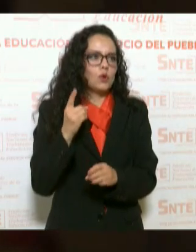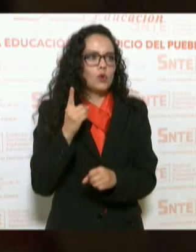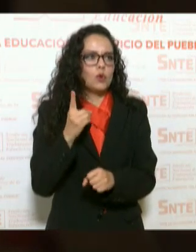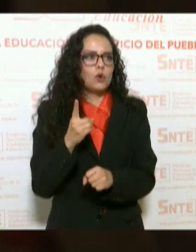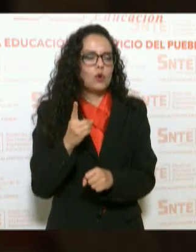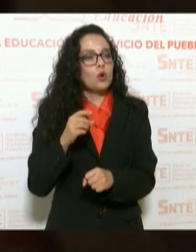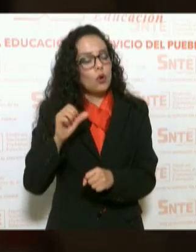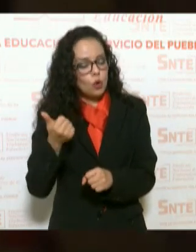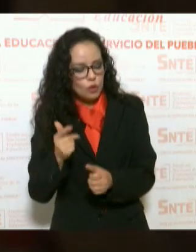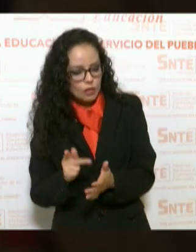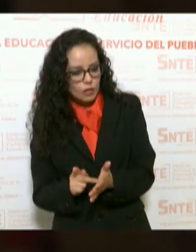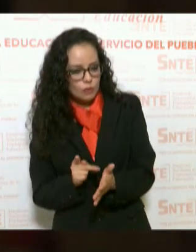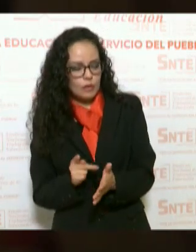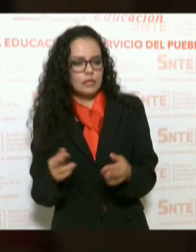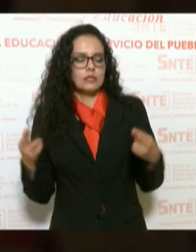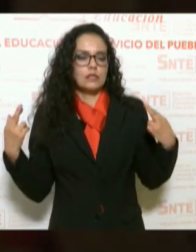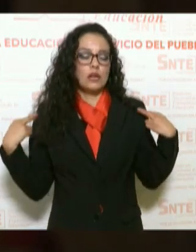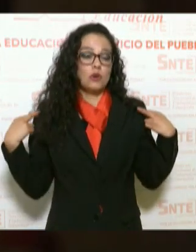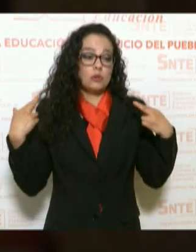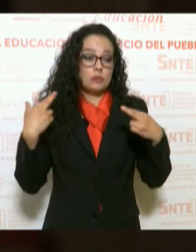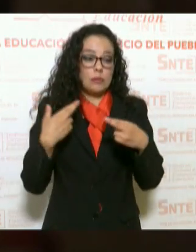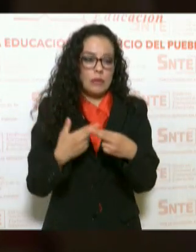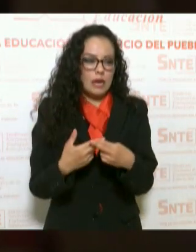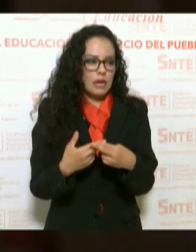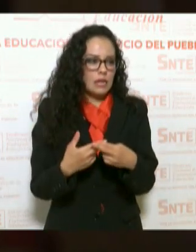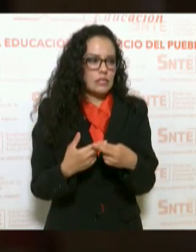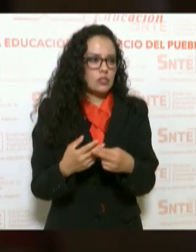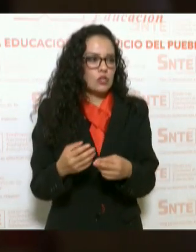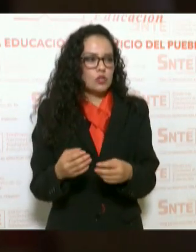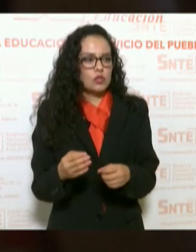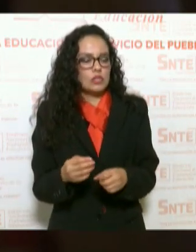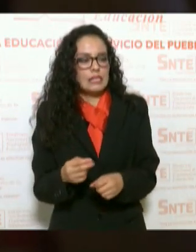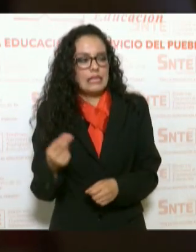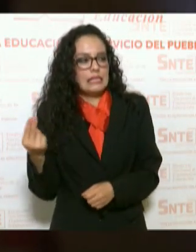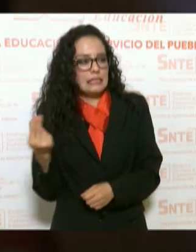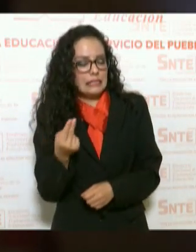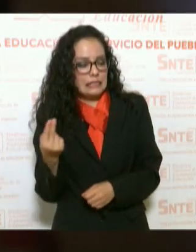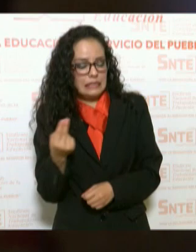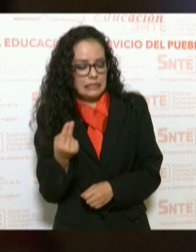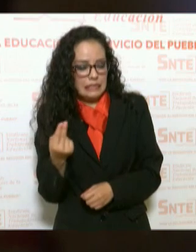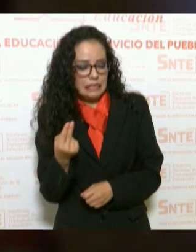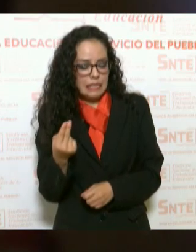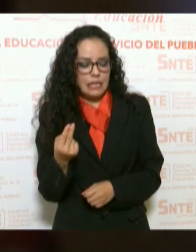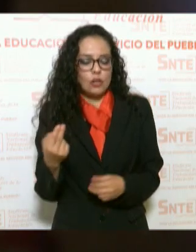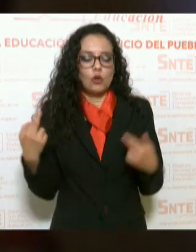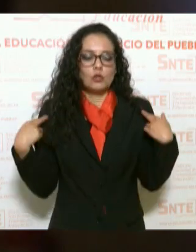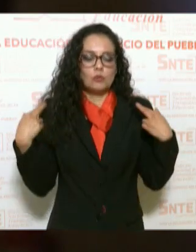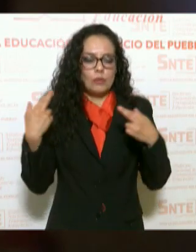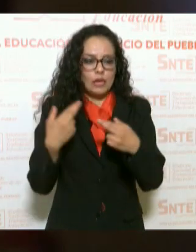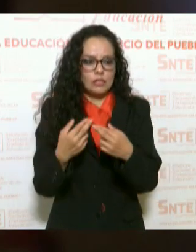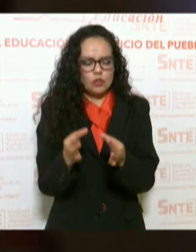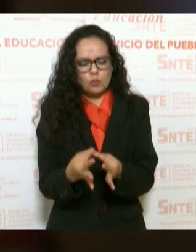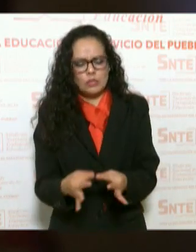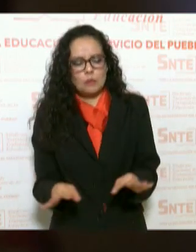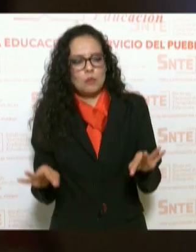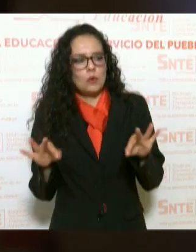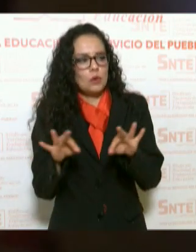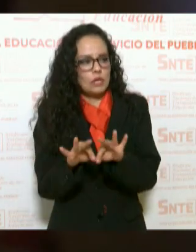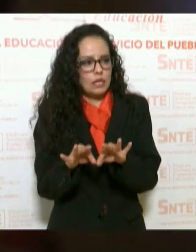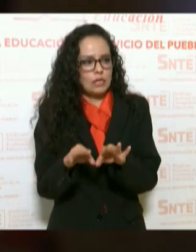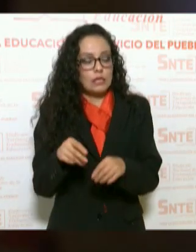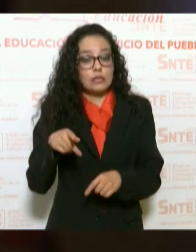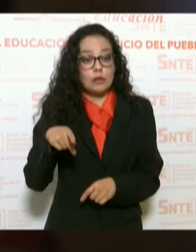somos actores insustituibles de la educación, pero nuestro desempeño profesional